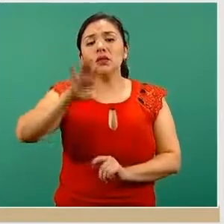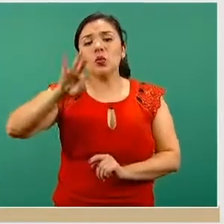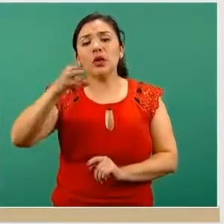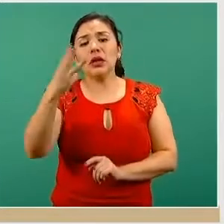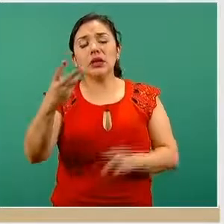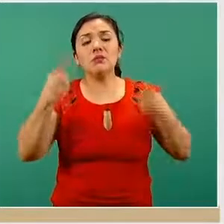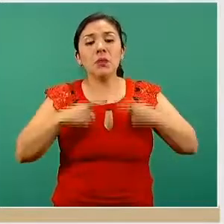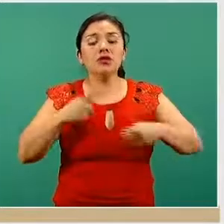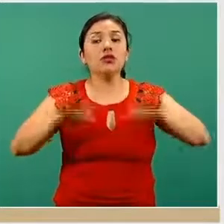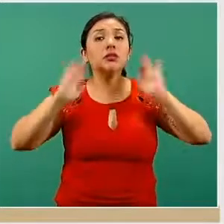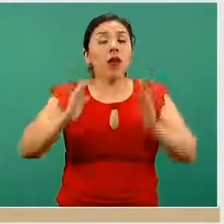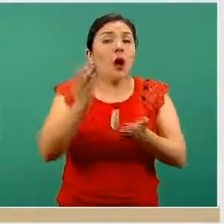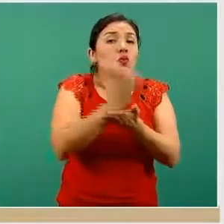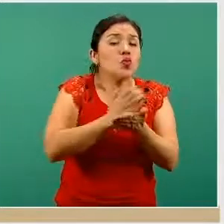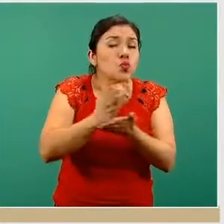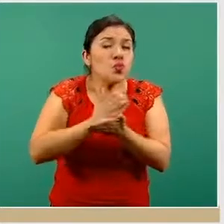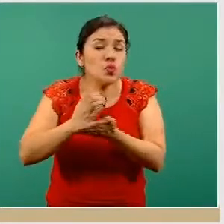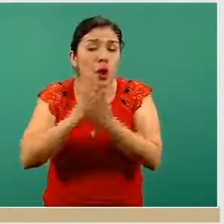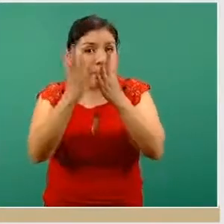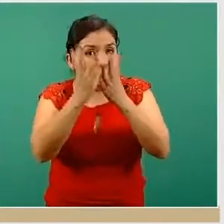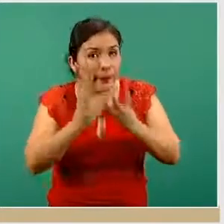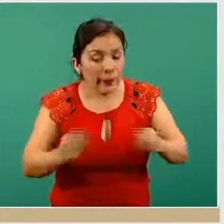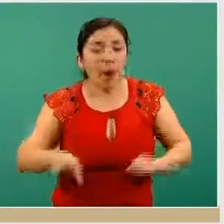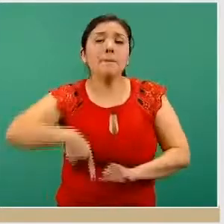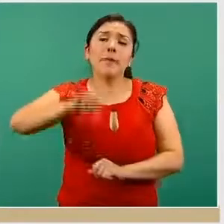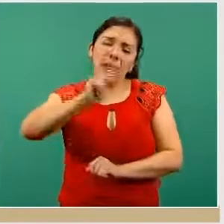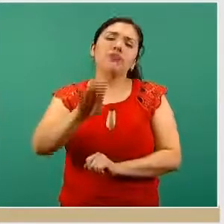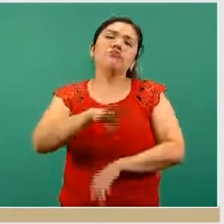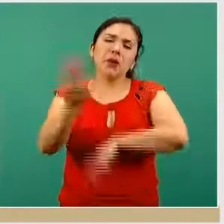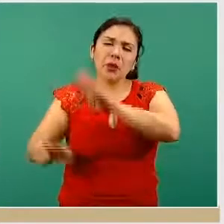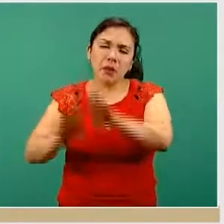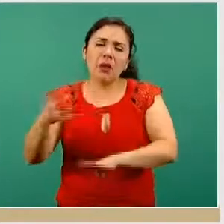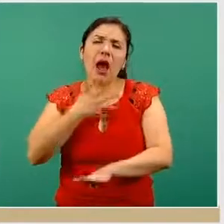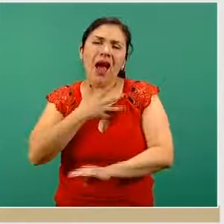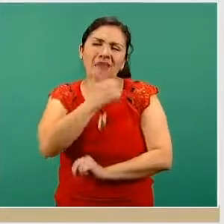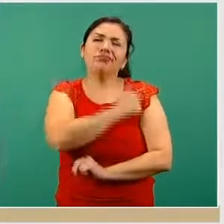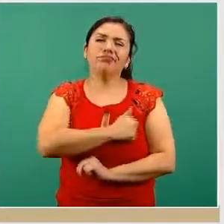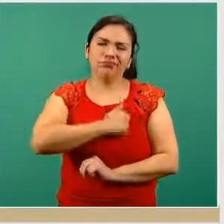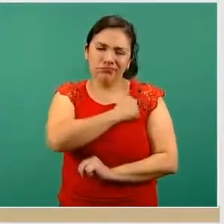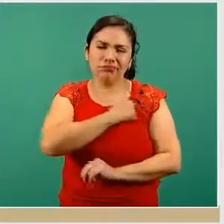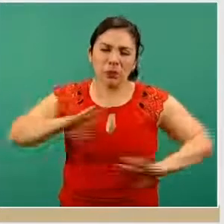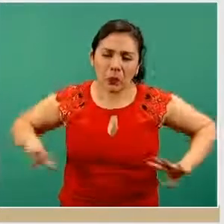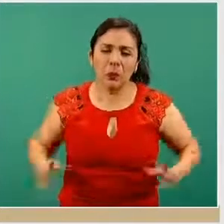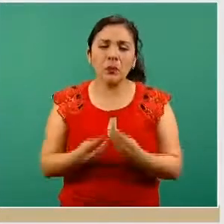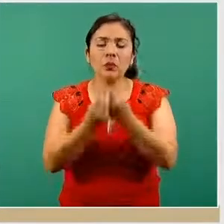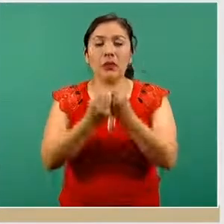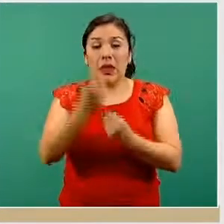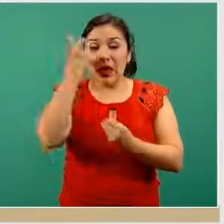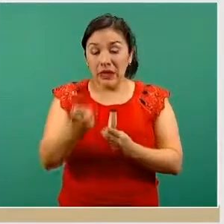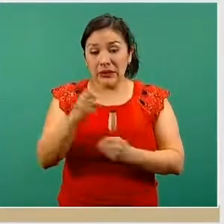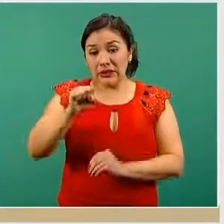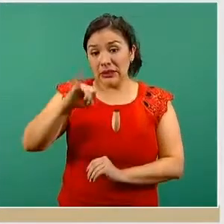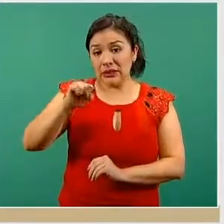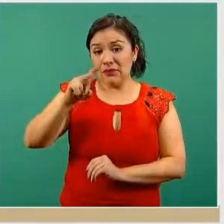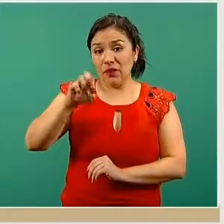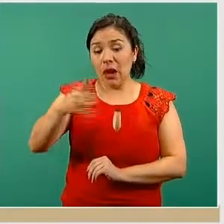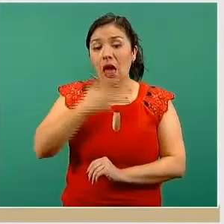1.705.743 personas recuperadas ya, y desafortunadamente, pues sí hemos cuantificado a través del CISBER